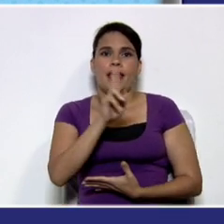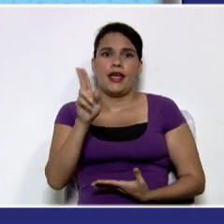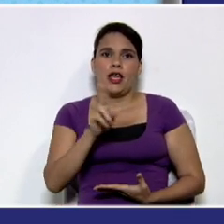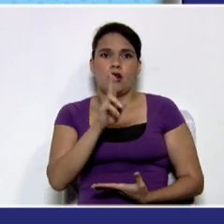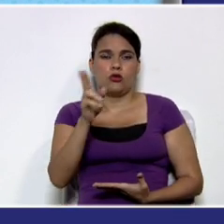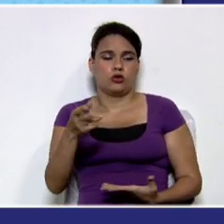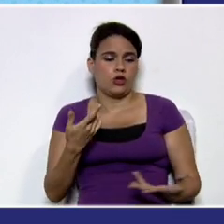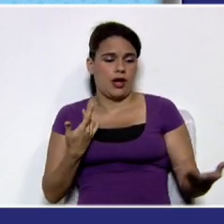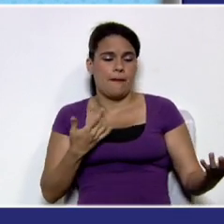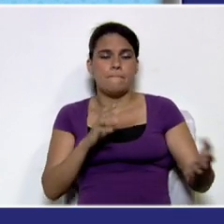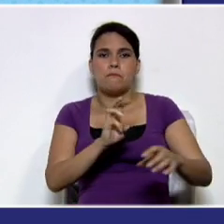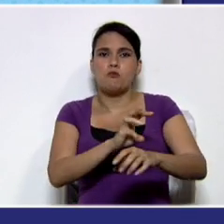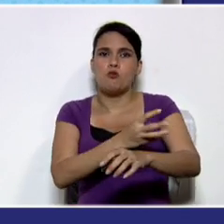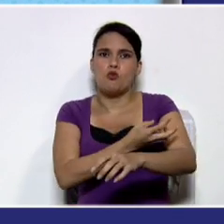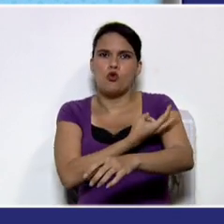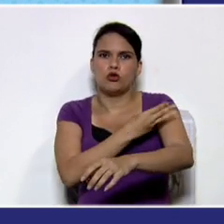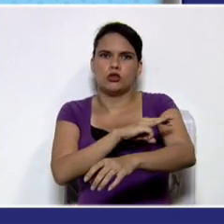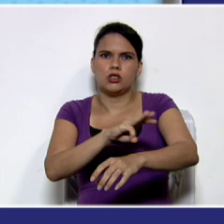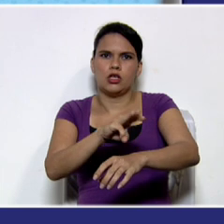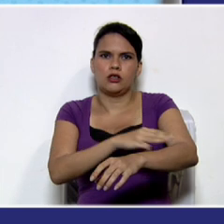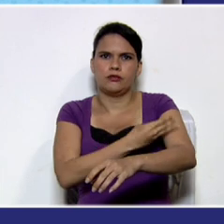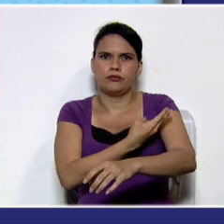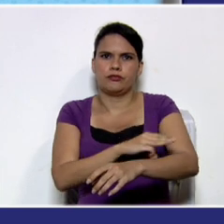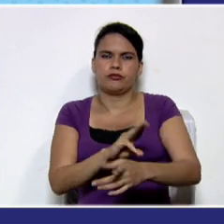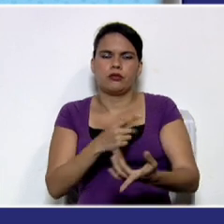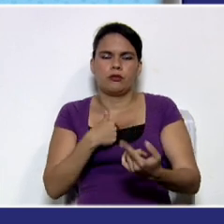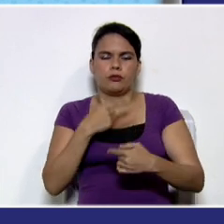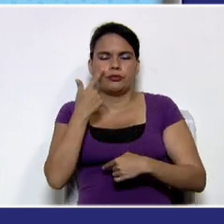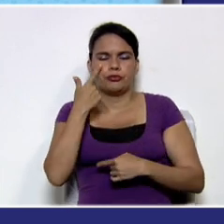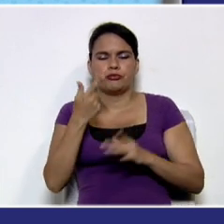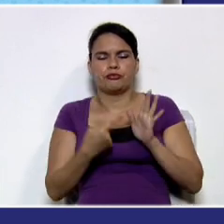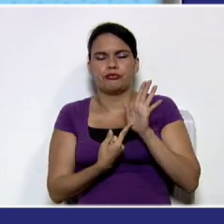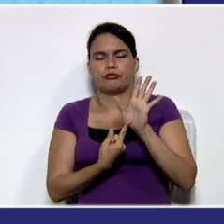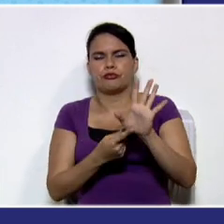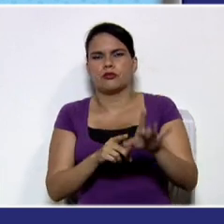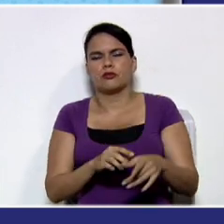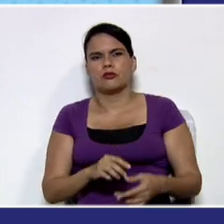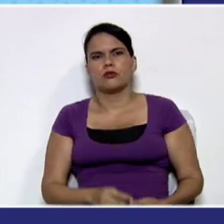instrumentos musicales. Hay instrumentos que podemos hablar que son instrumentos,